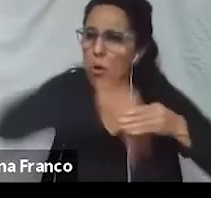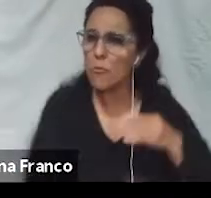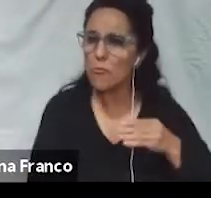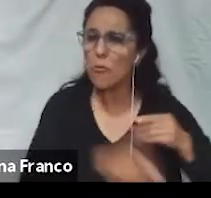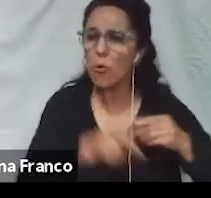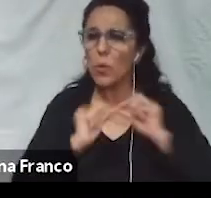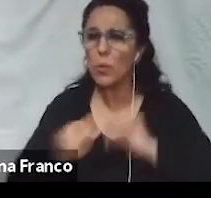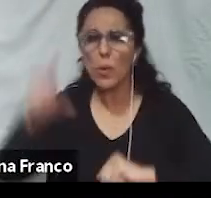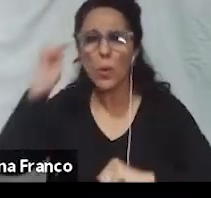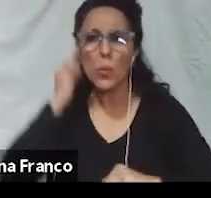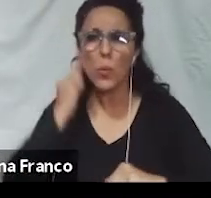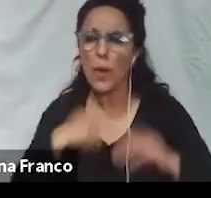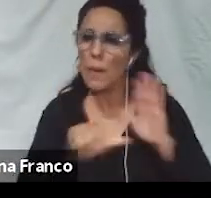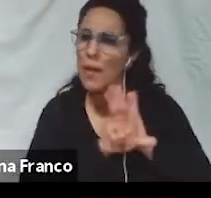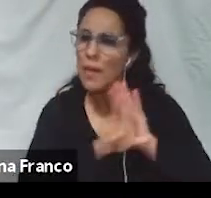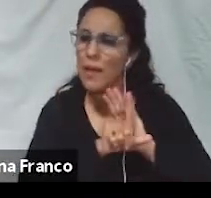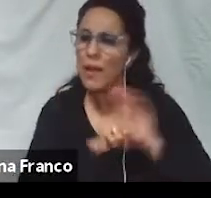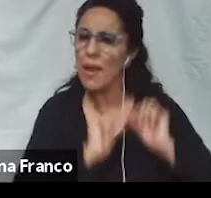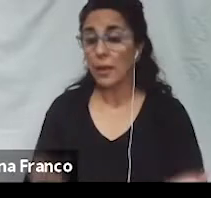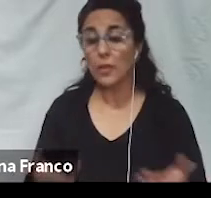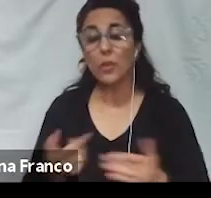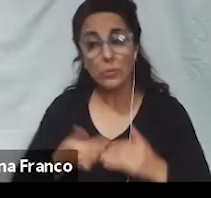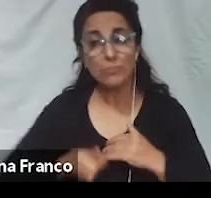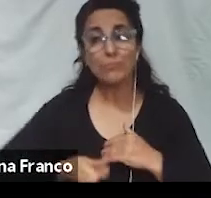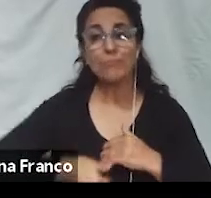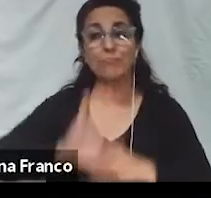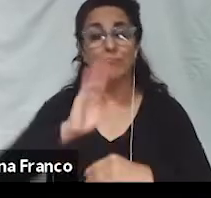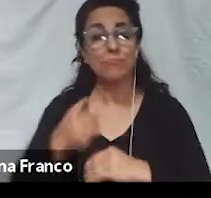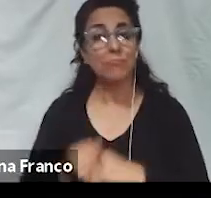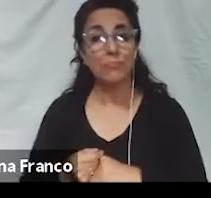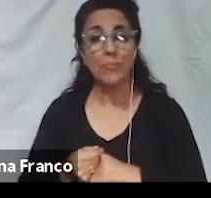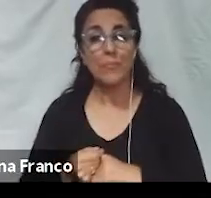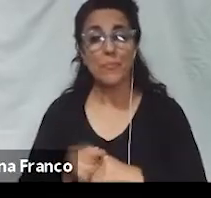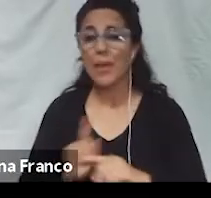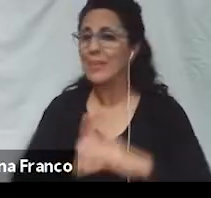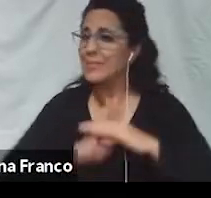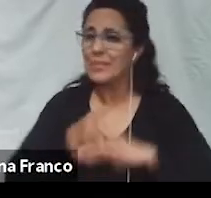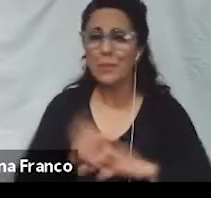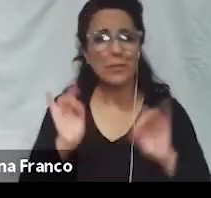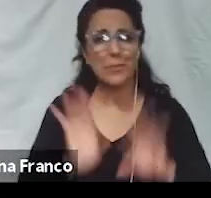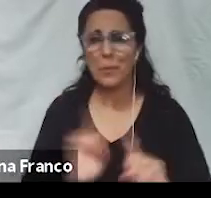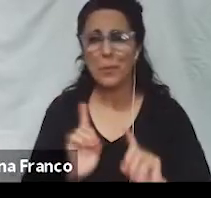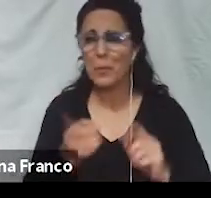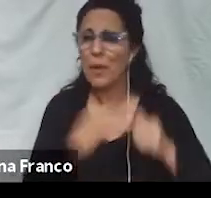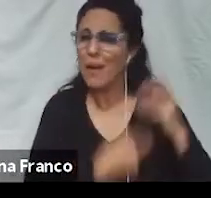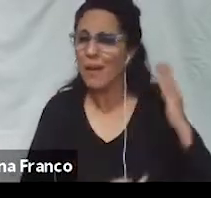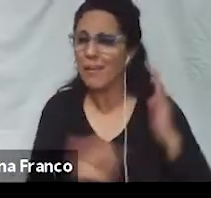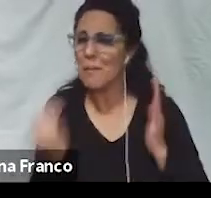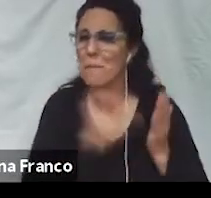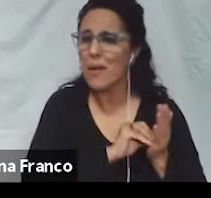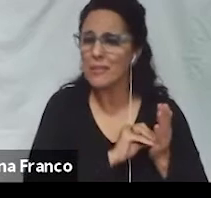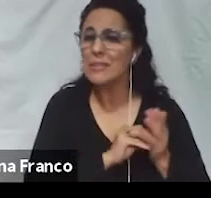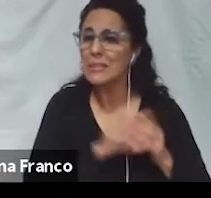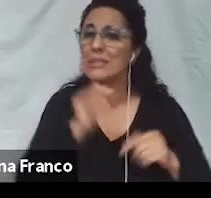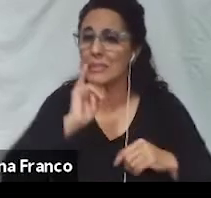este derecho en el artículo 9 de la misma convención. De ahí es donde vengo y digo, no, la accesibilidad no es solo una característica más,